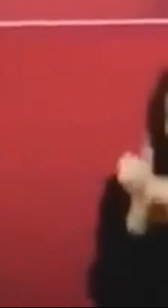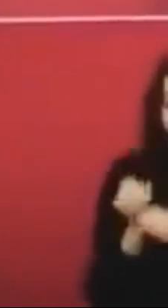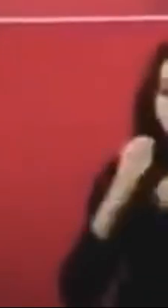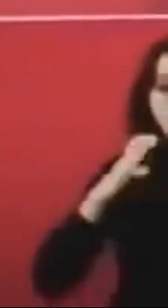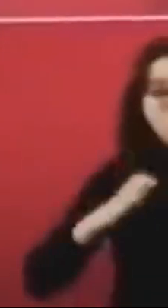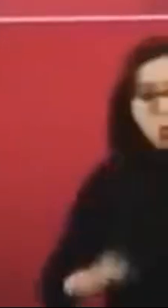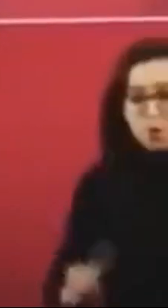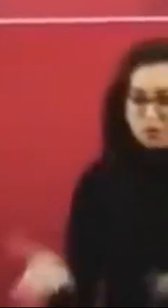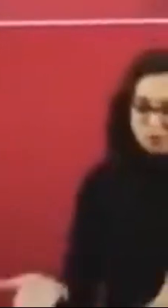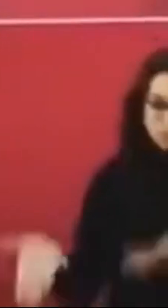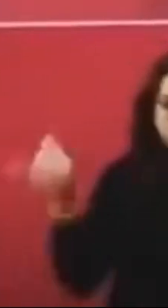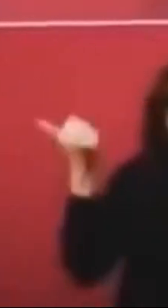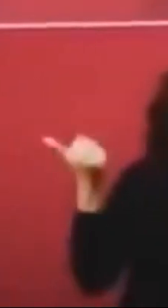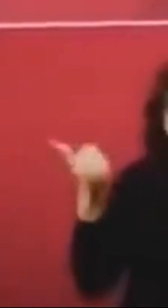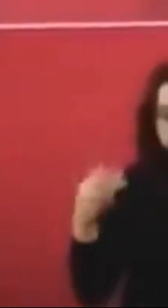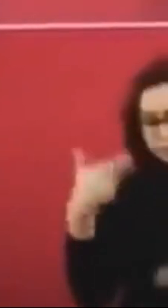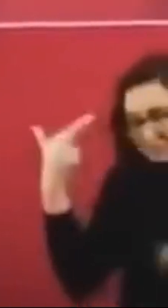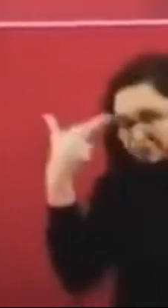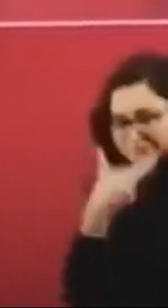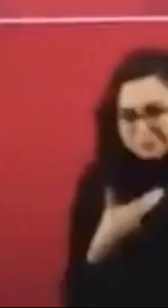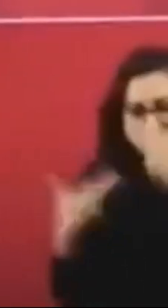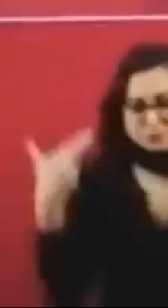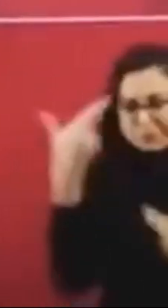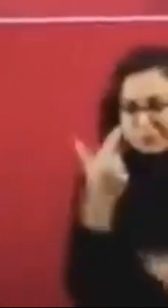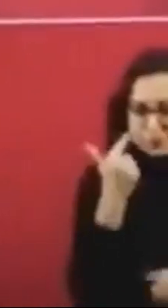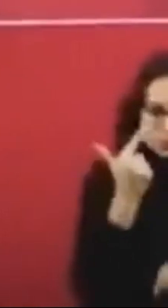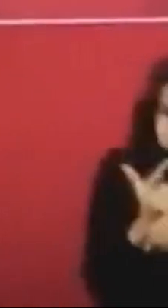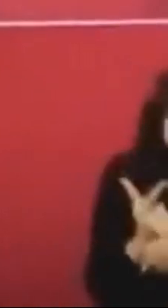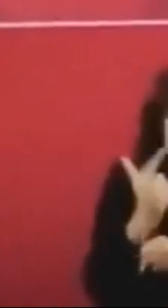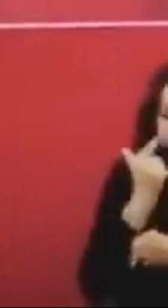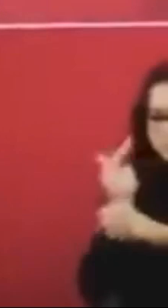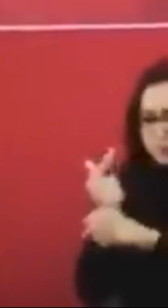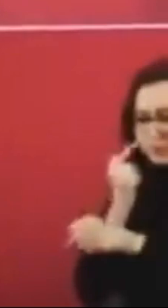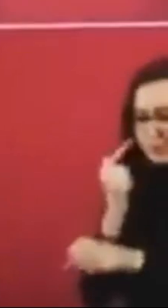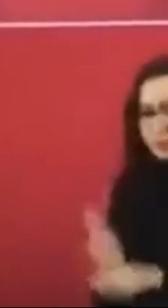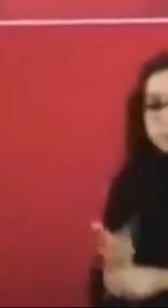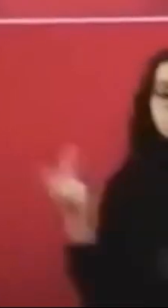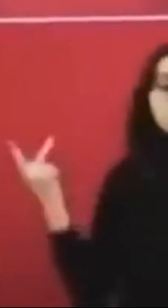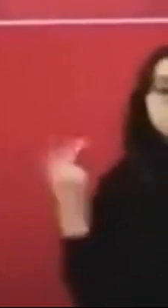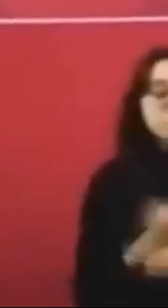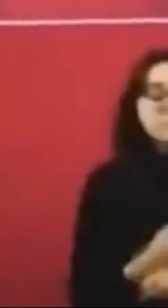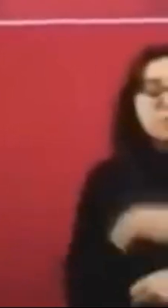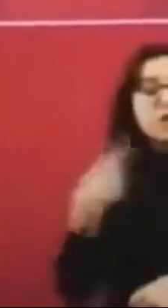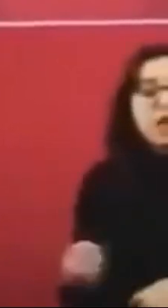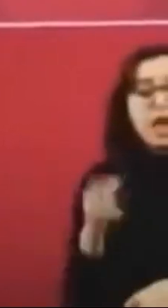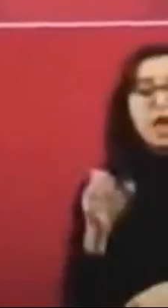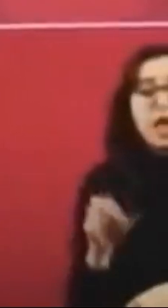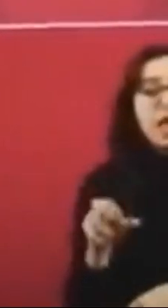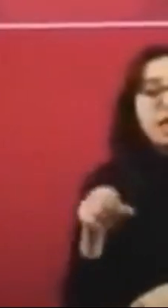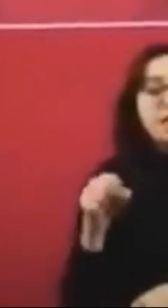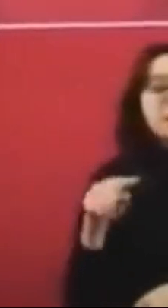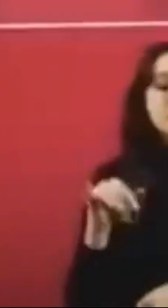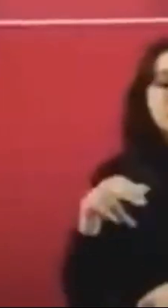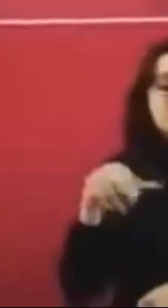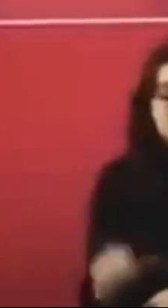cuerpo, llegando a la conclusión de que por las evidencias que encontró, la señora Ernestina había fallecido